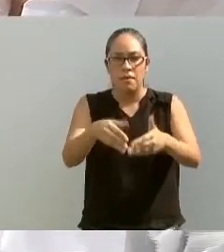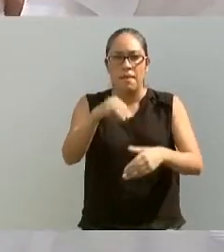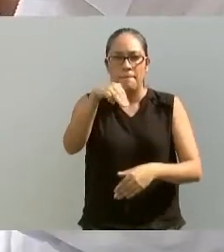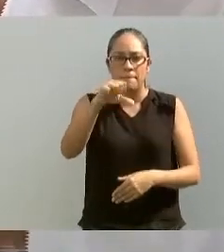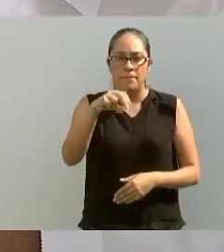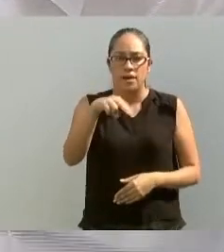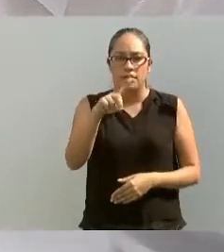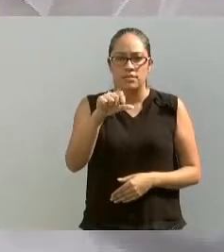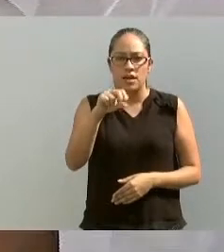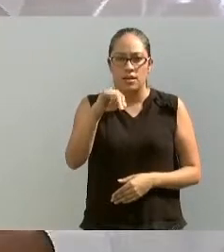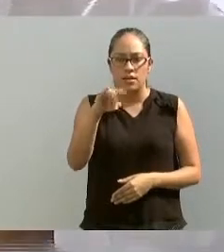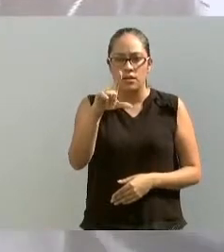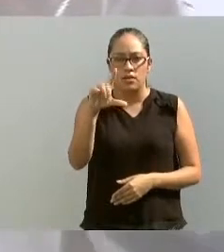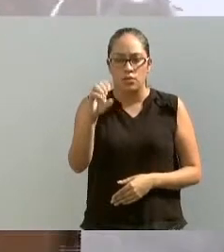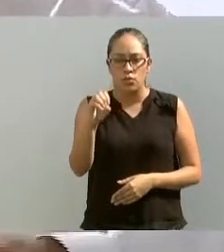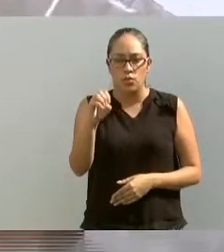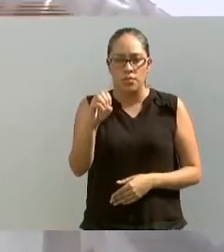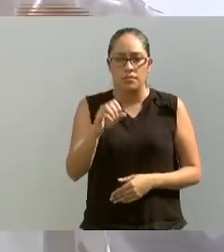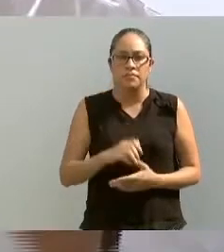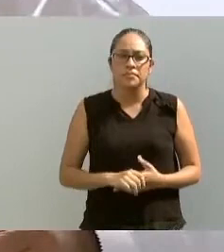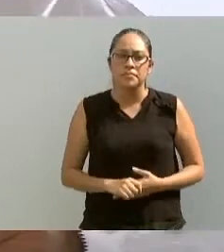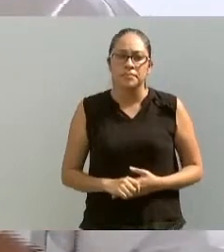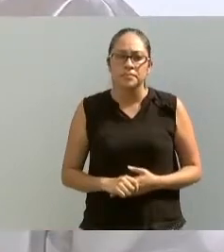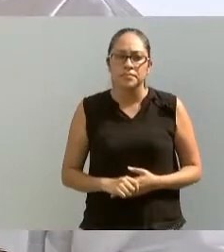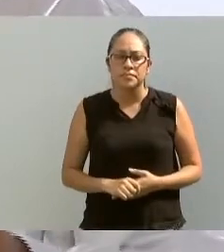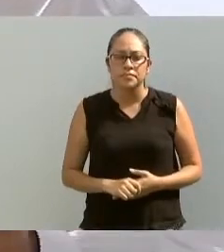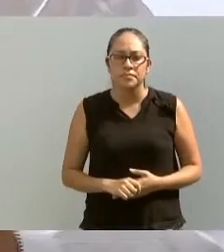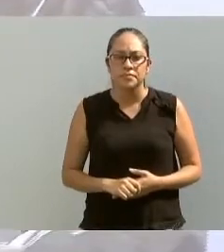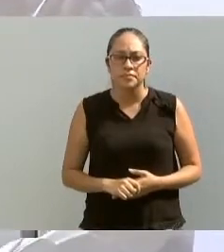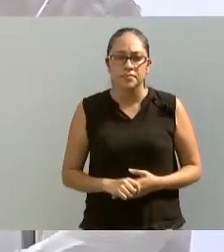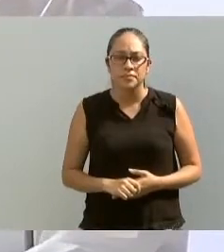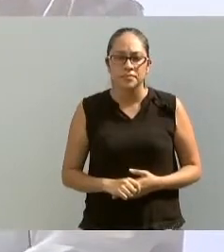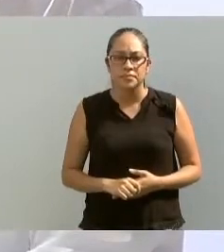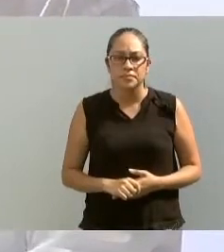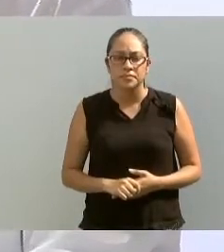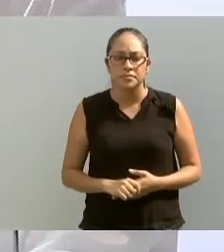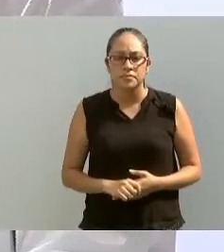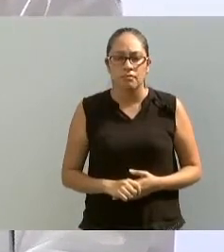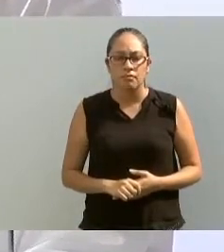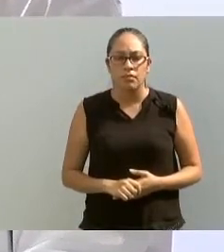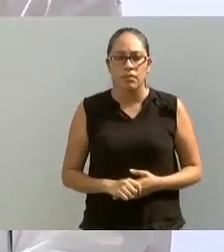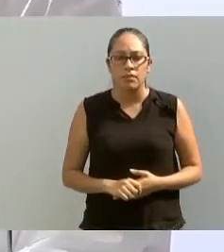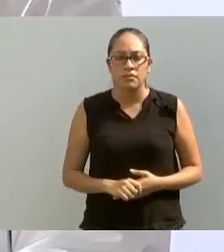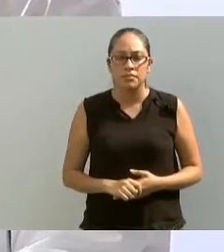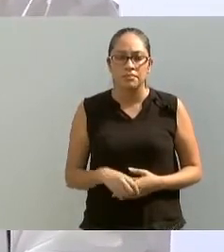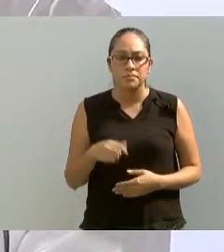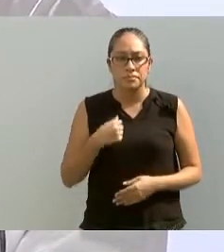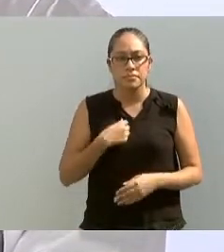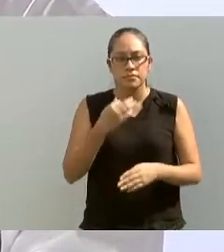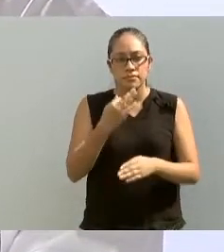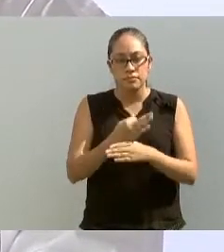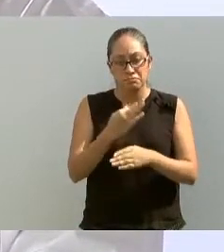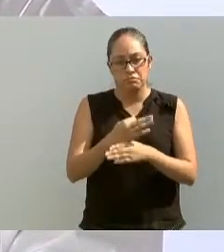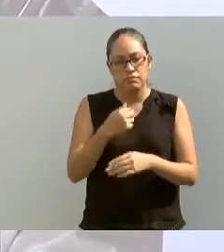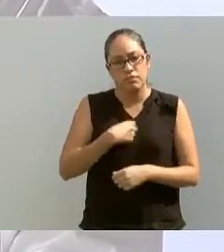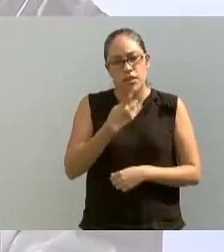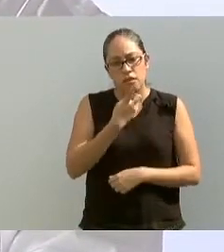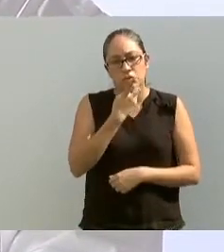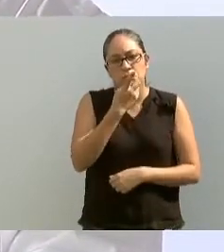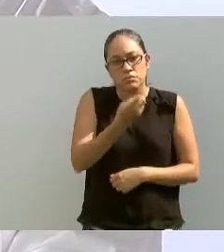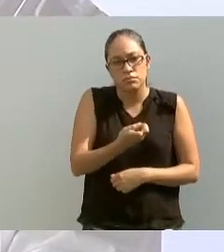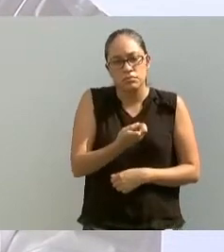Y la amenaza en los puertos era, para decirlo en los